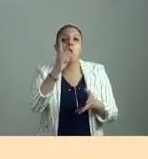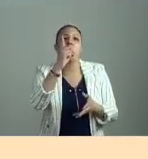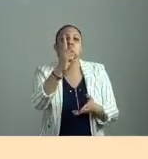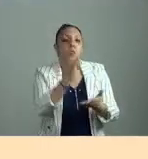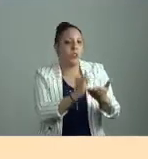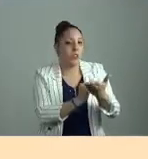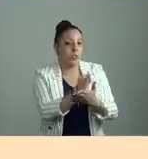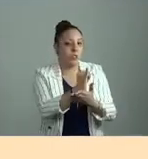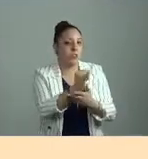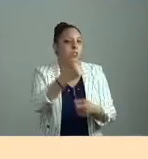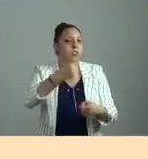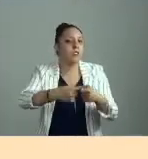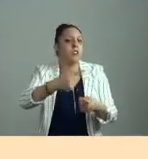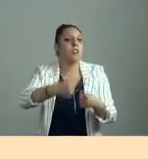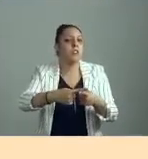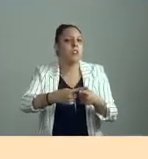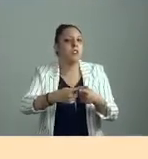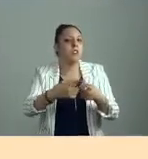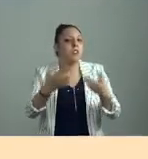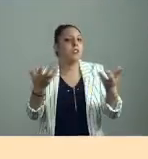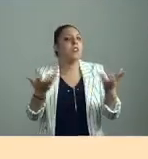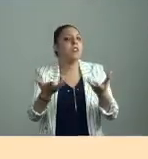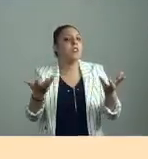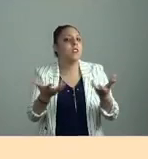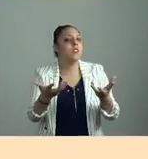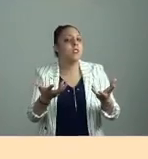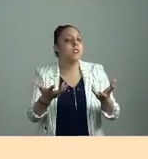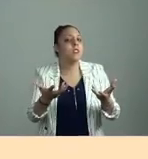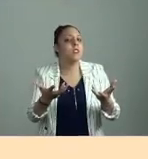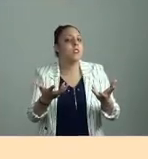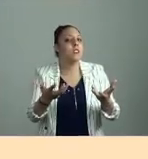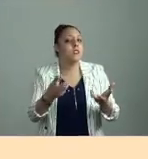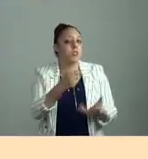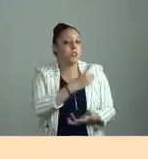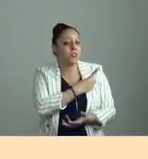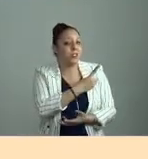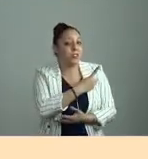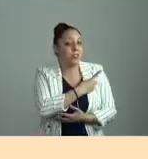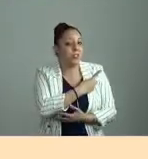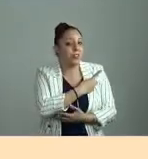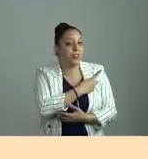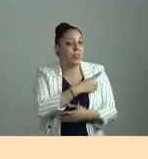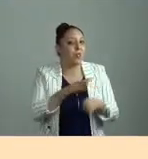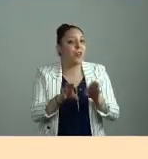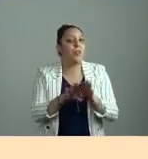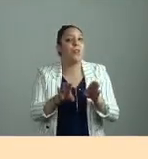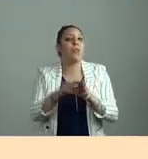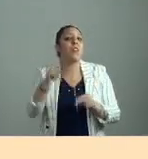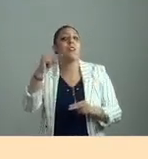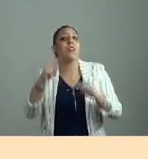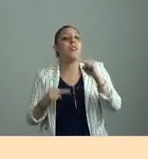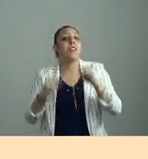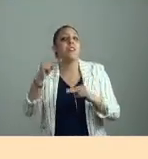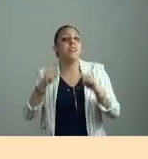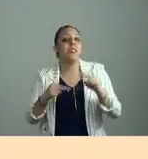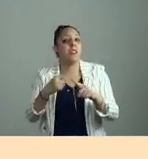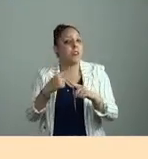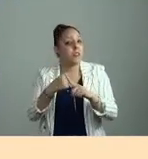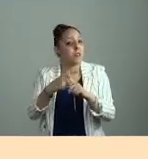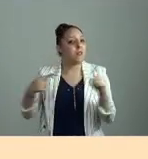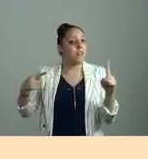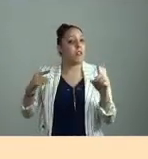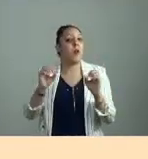la capacidad de crear nuevas jerarquías nueva división